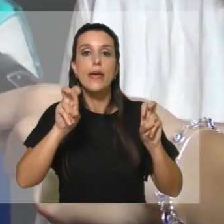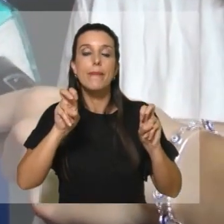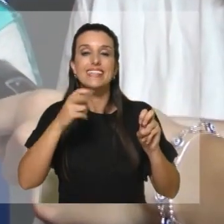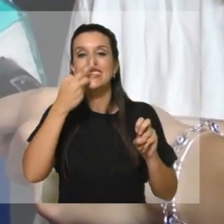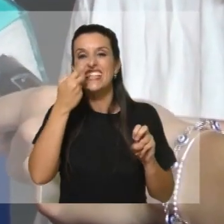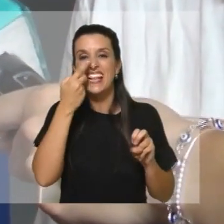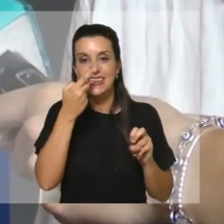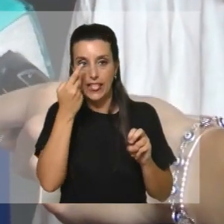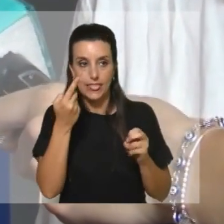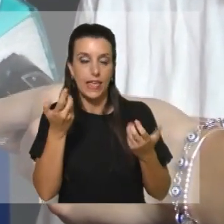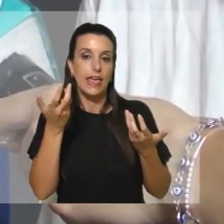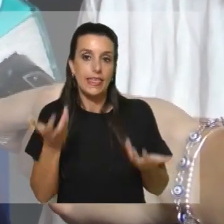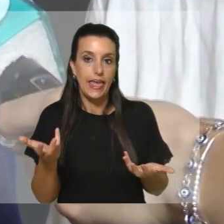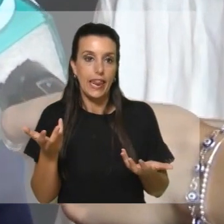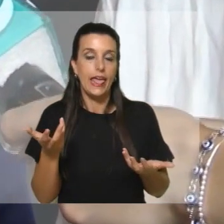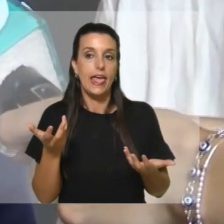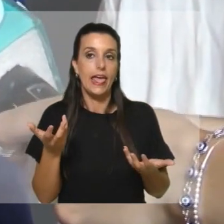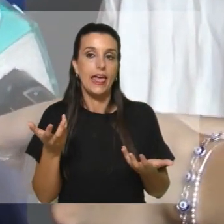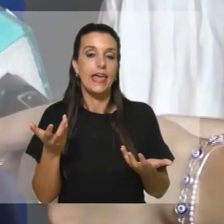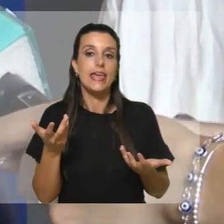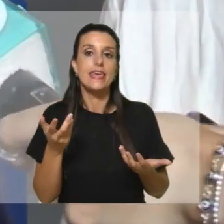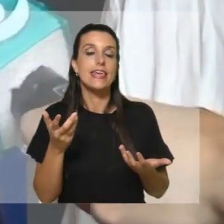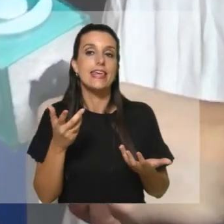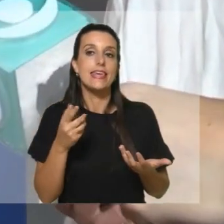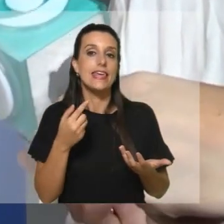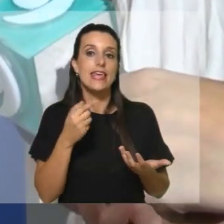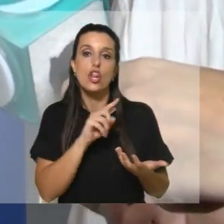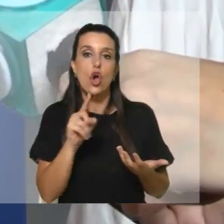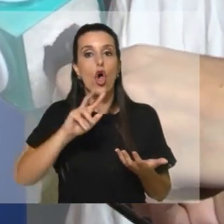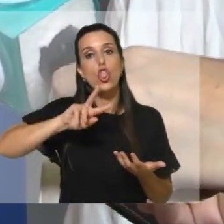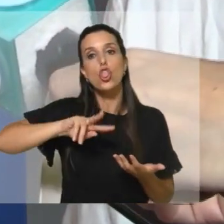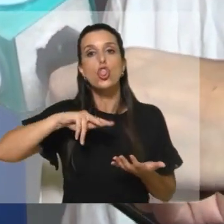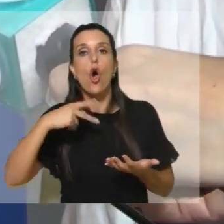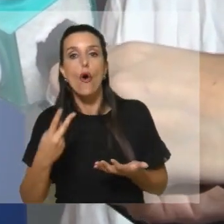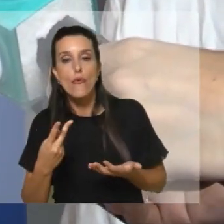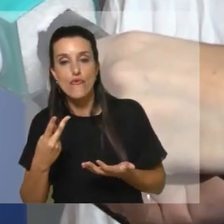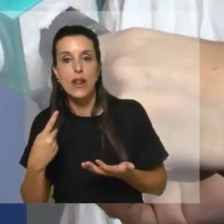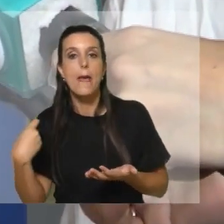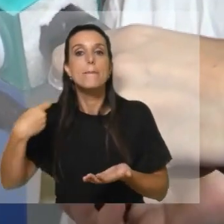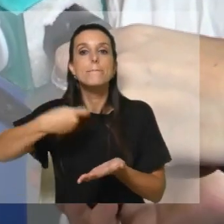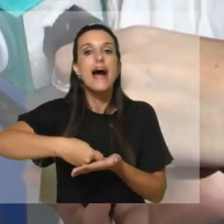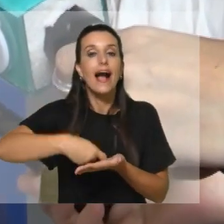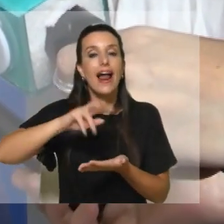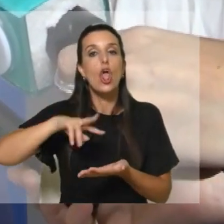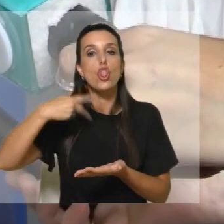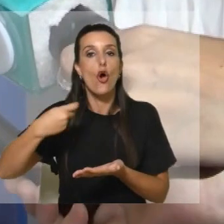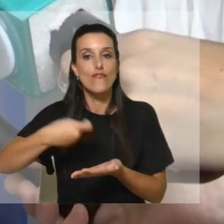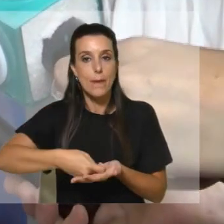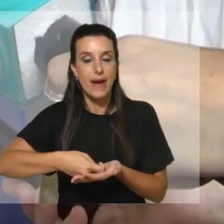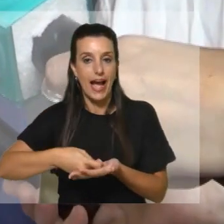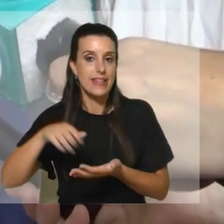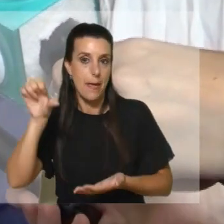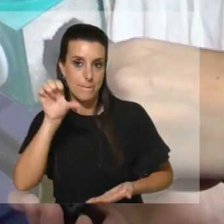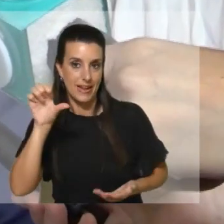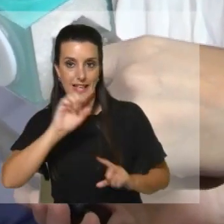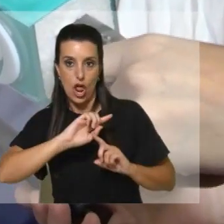dejan Claro que no va a existir una doble un doble pago por parte de plataformas